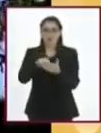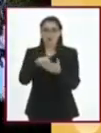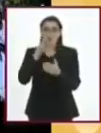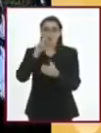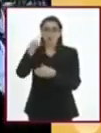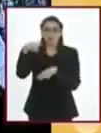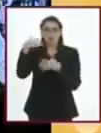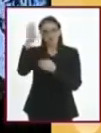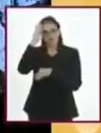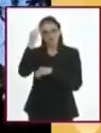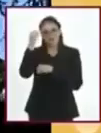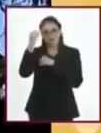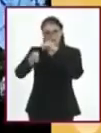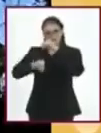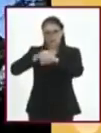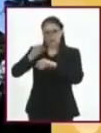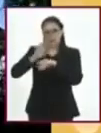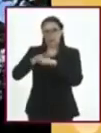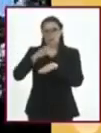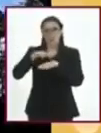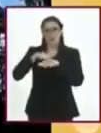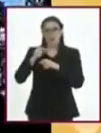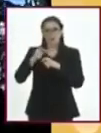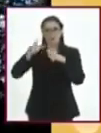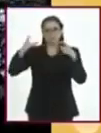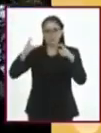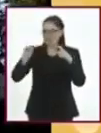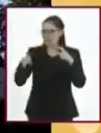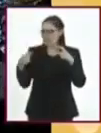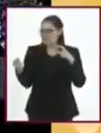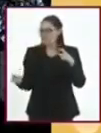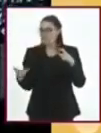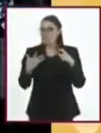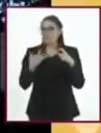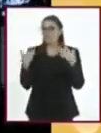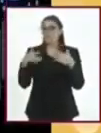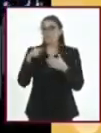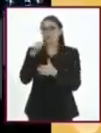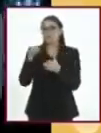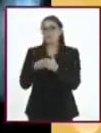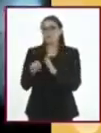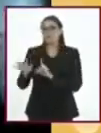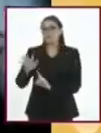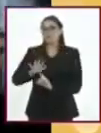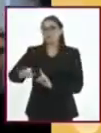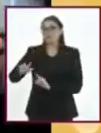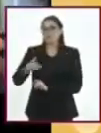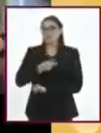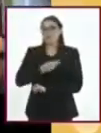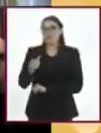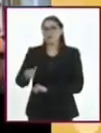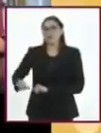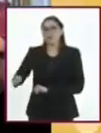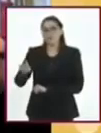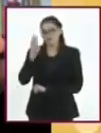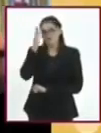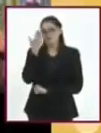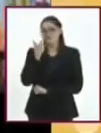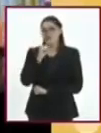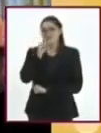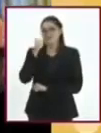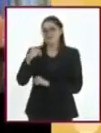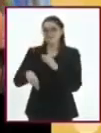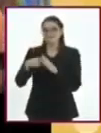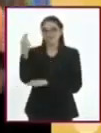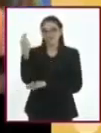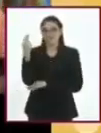desarrollo y hay al ladito, pegadito, pues unas zonas que están completamente pauperizadas. O sea, esas